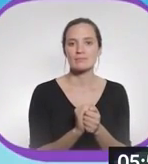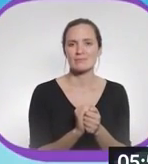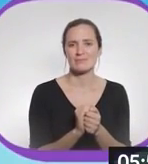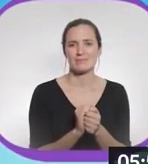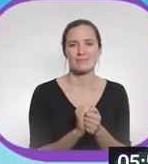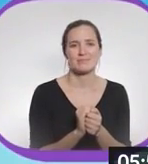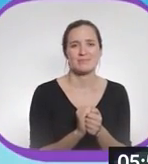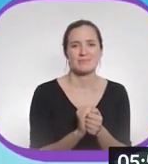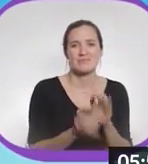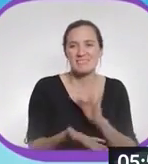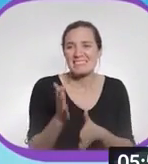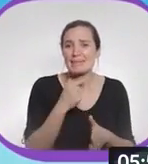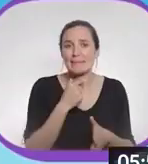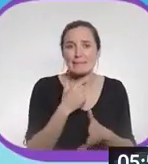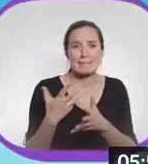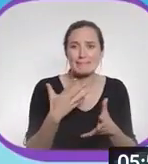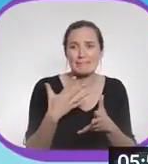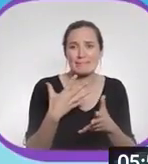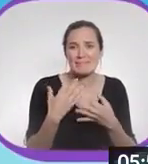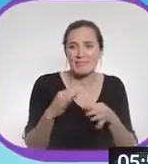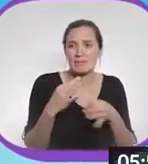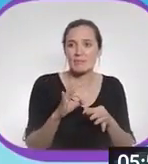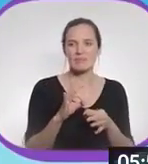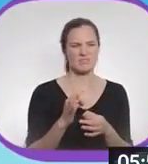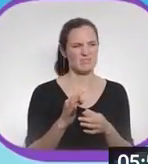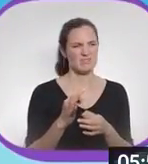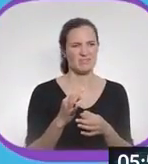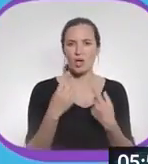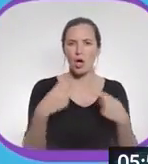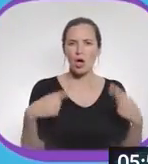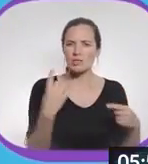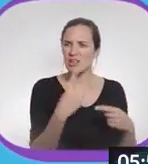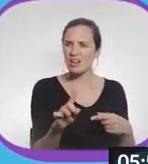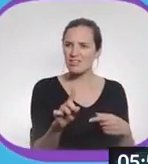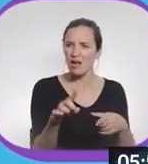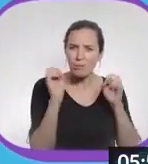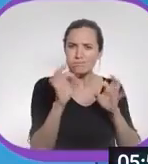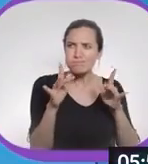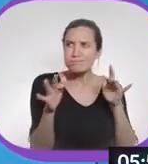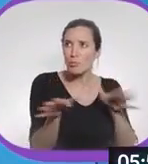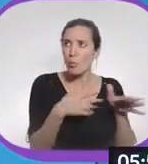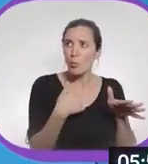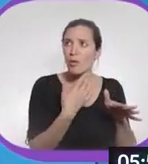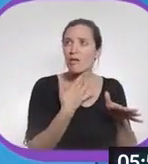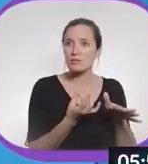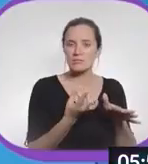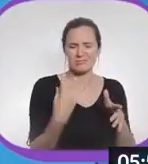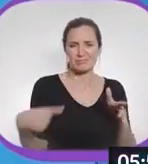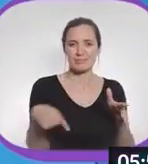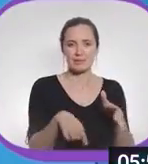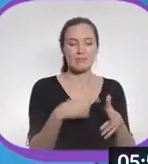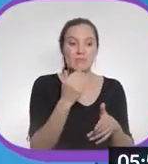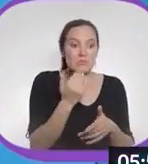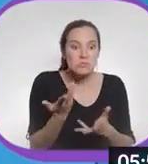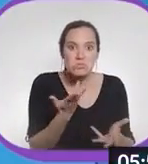¡Chicos, sáquenme de aquí! Casi siempre las cosas extrañas pasan cuando las deseo. ¿Qué está ocurriendo aquí? Me pregunto gracias a mí. Sigo